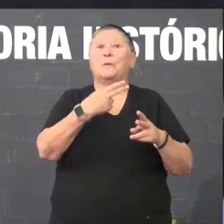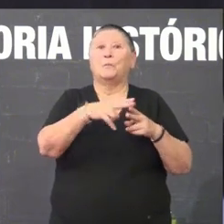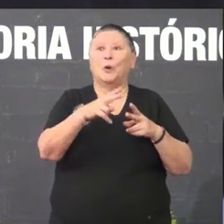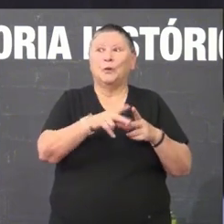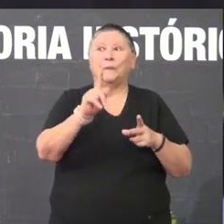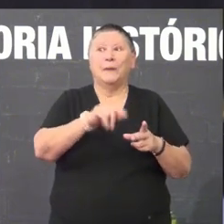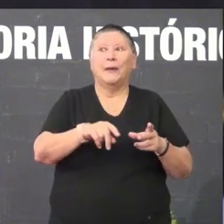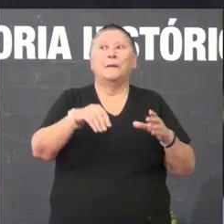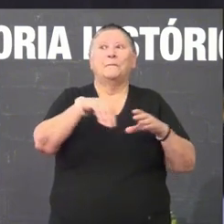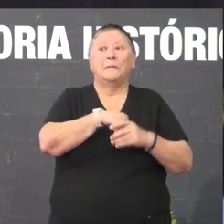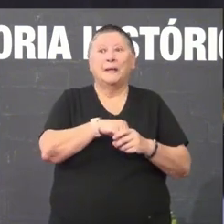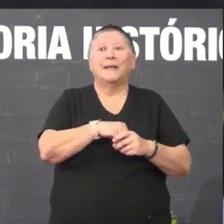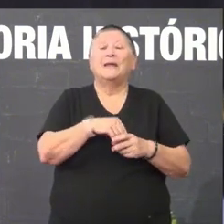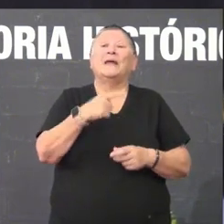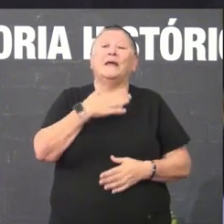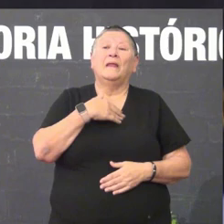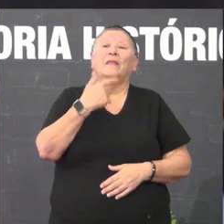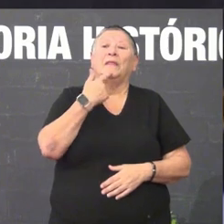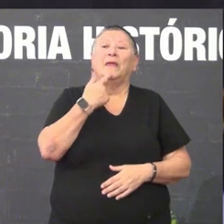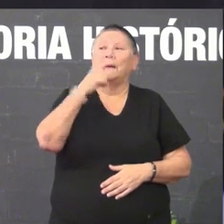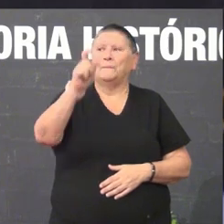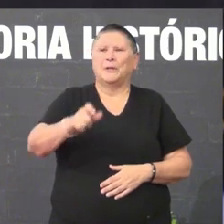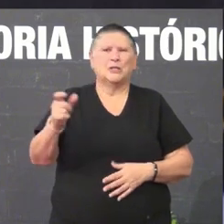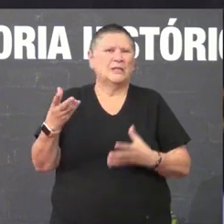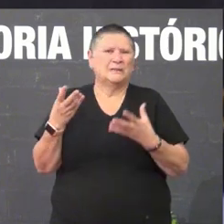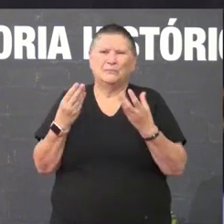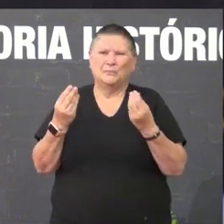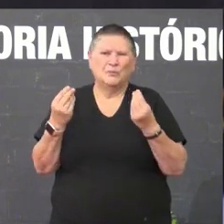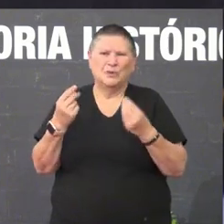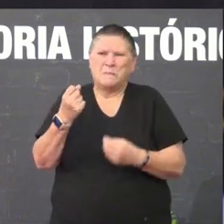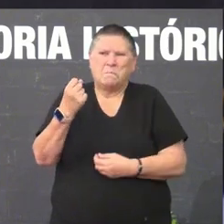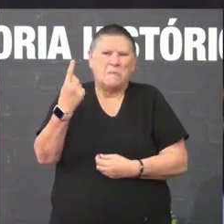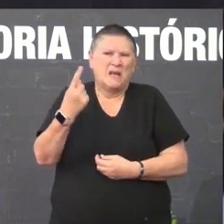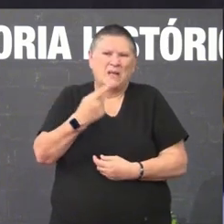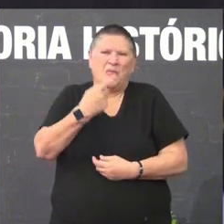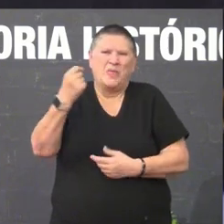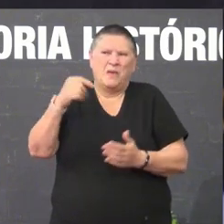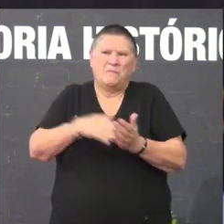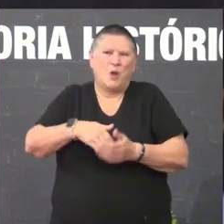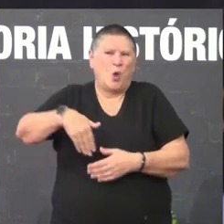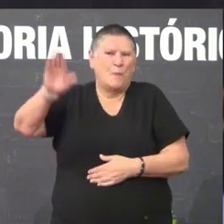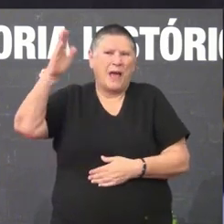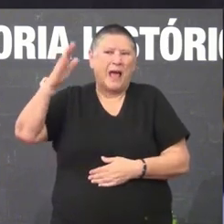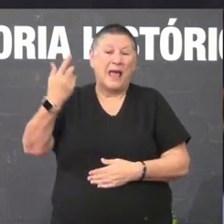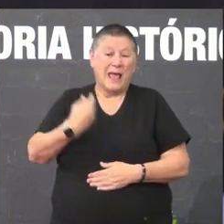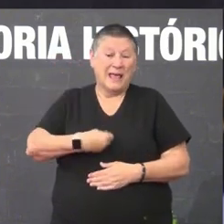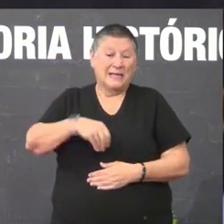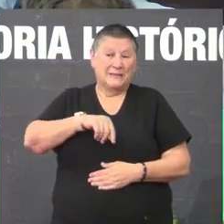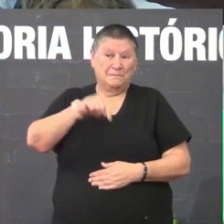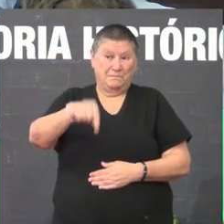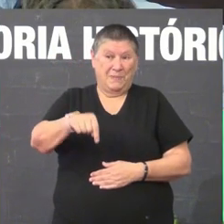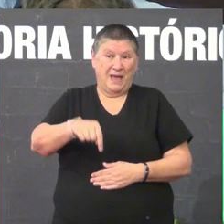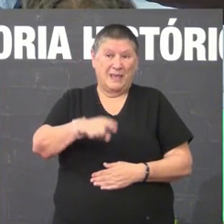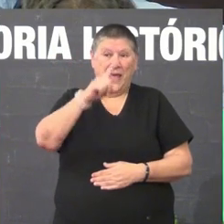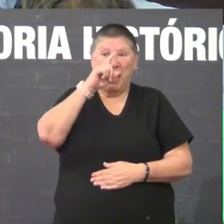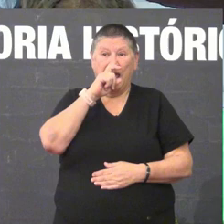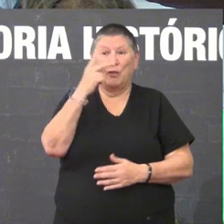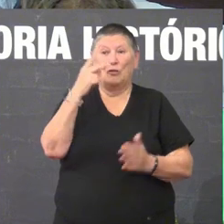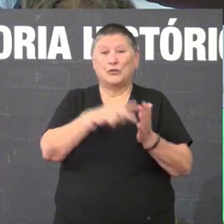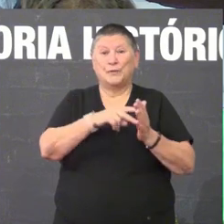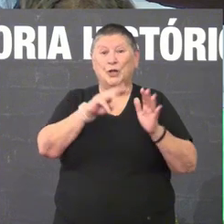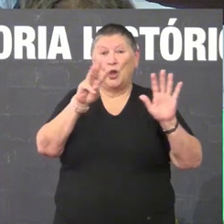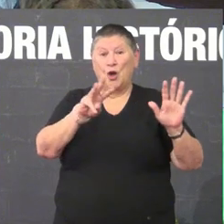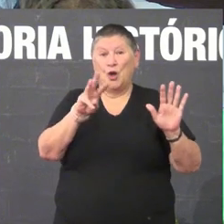todas esas miles cientos de miles de familias que fueron desahuciadas en España en el año 2008-2009/2010